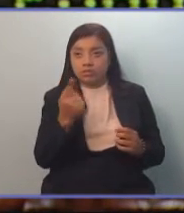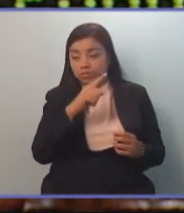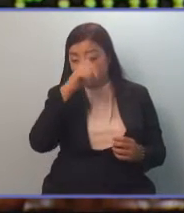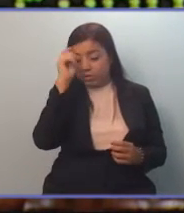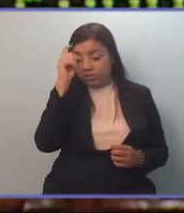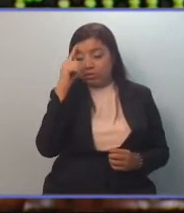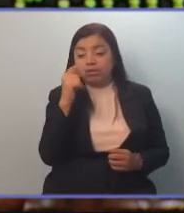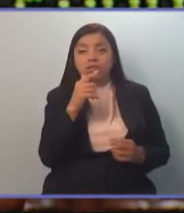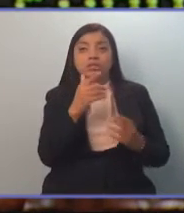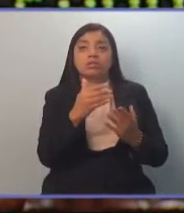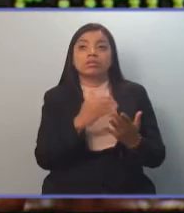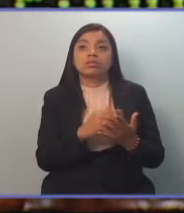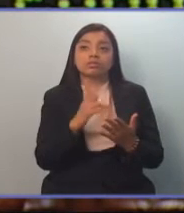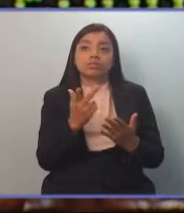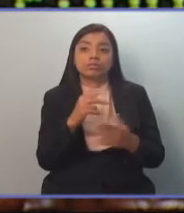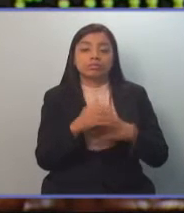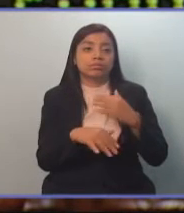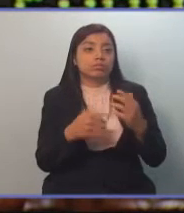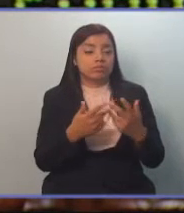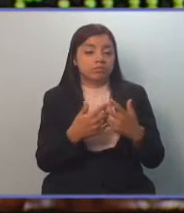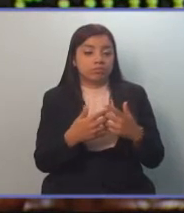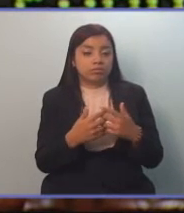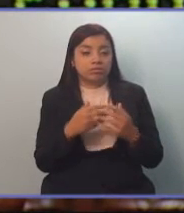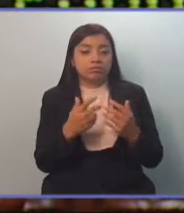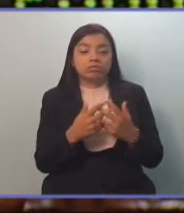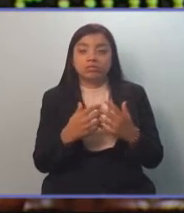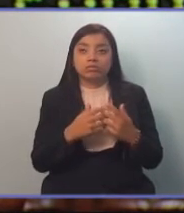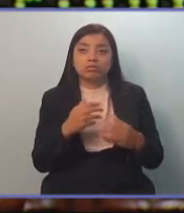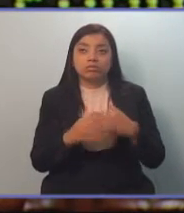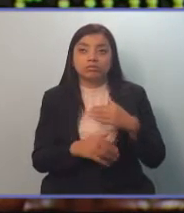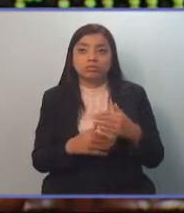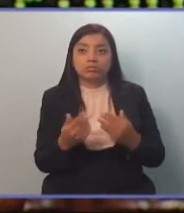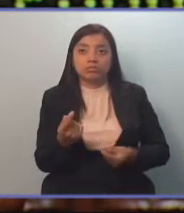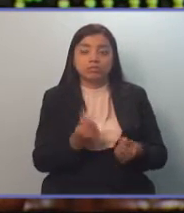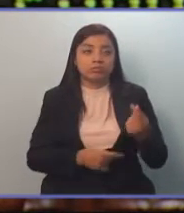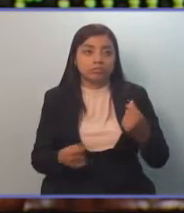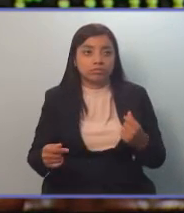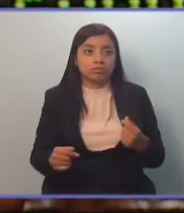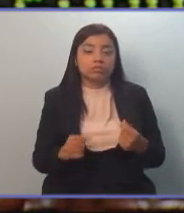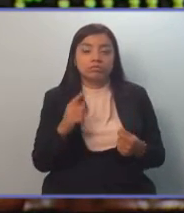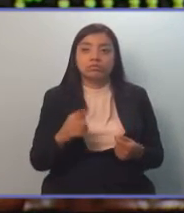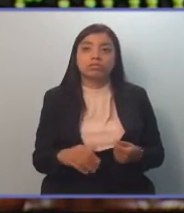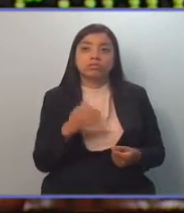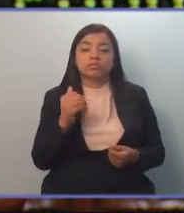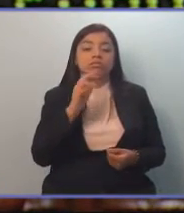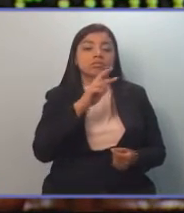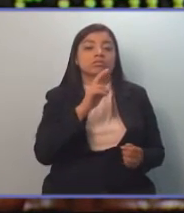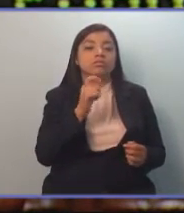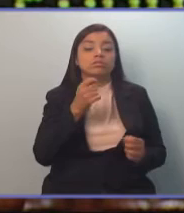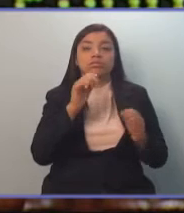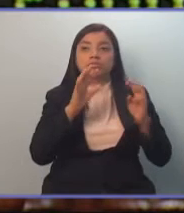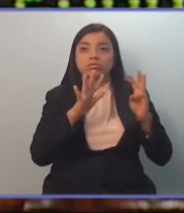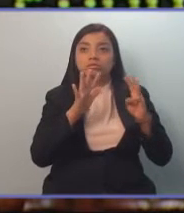trabajadores. 3. Mediana empresa. Son las empresas con un nivel de ventas brutas anuales hasta de